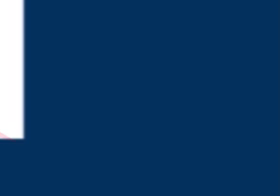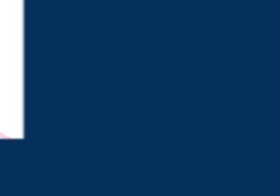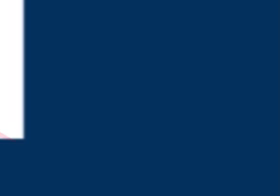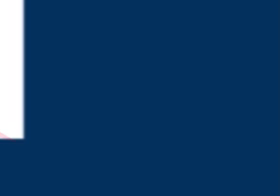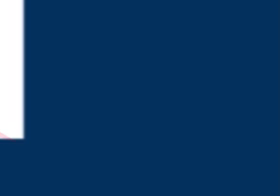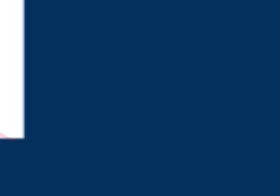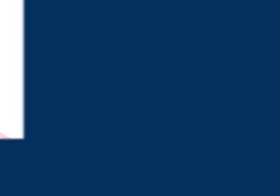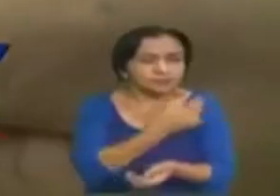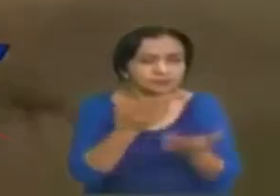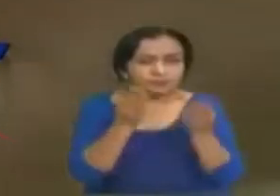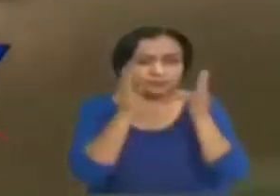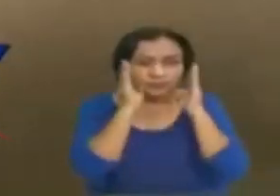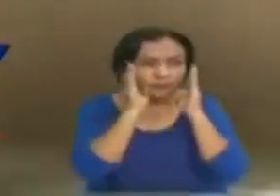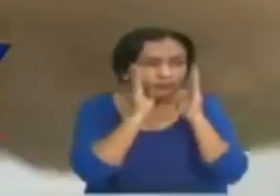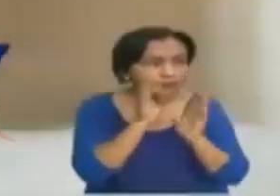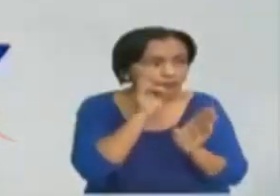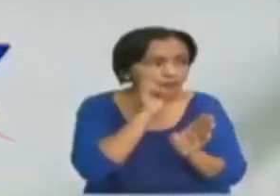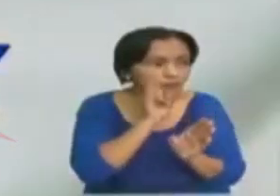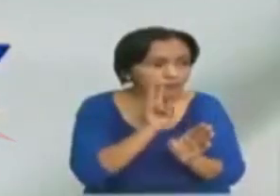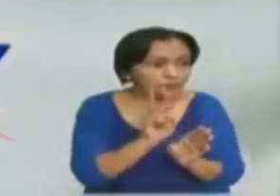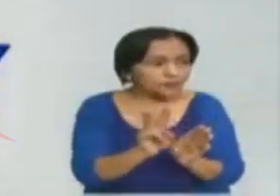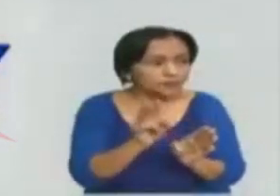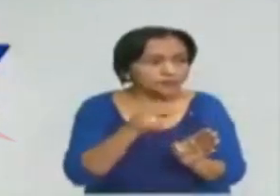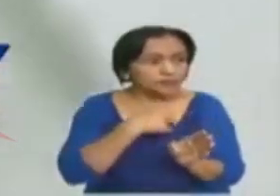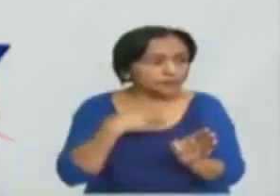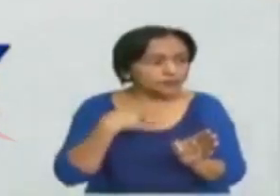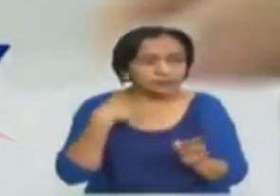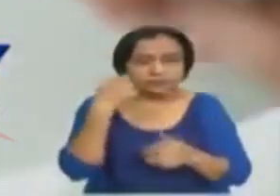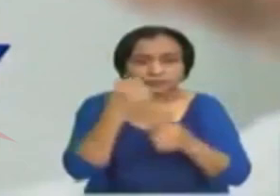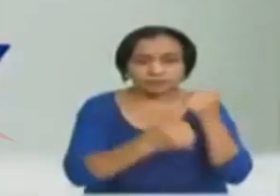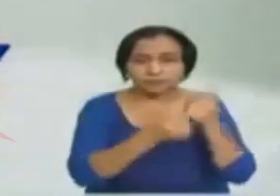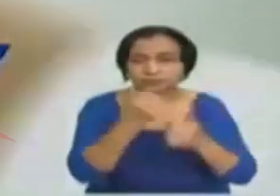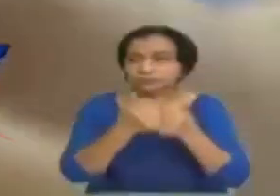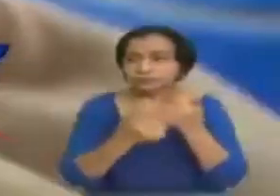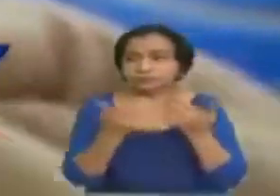En León, casa museo Rigoberto López Pérez.